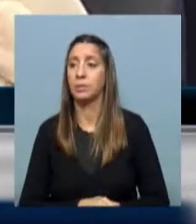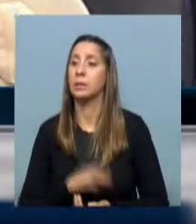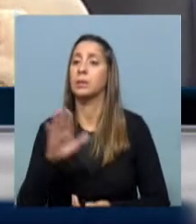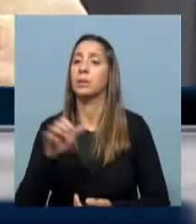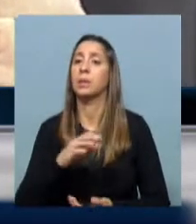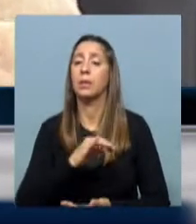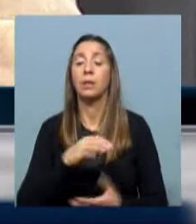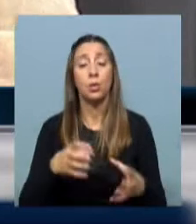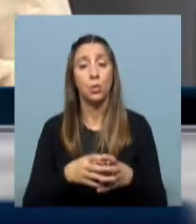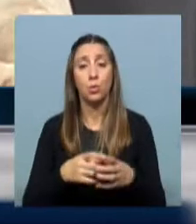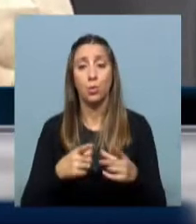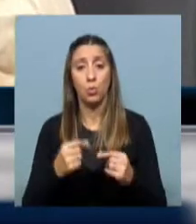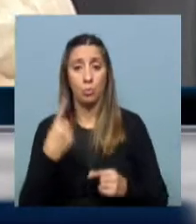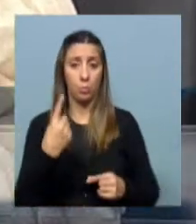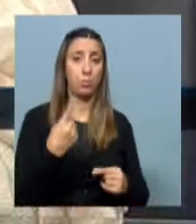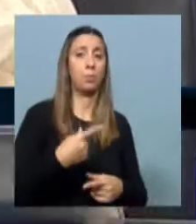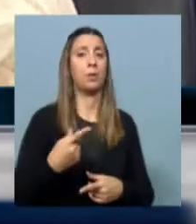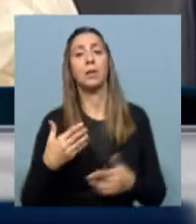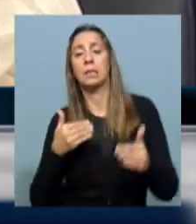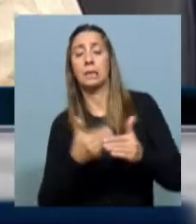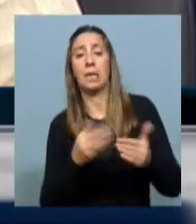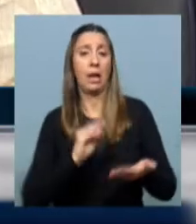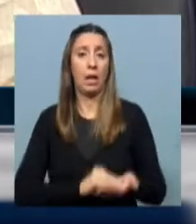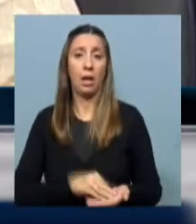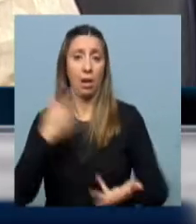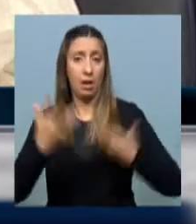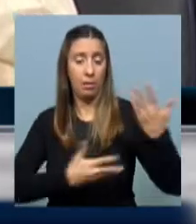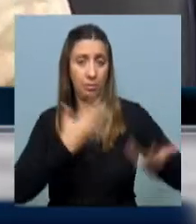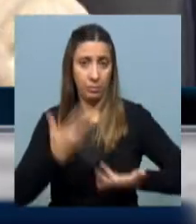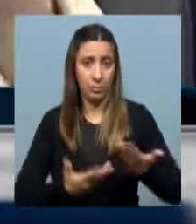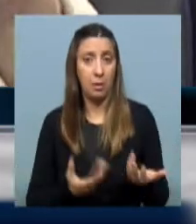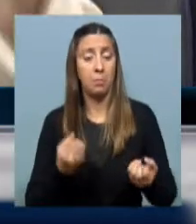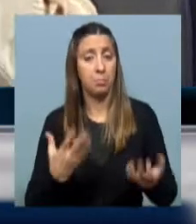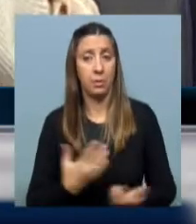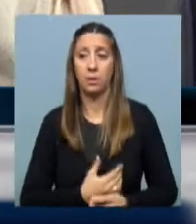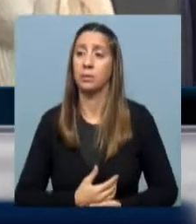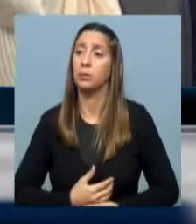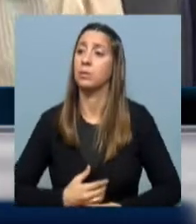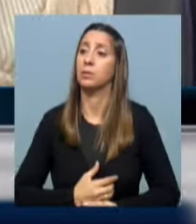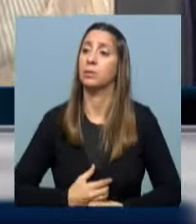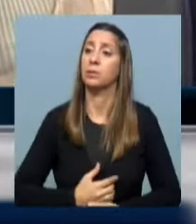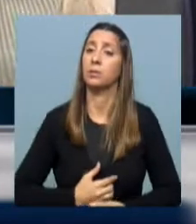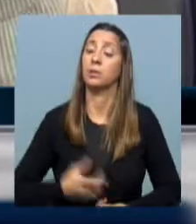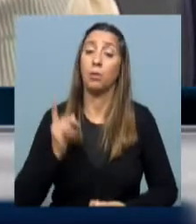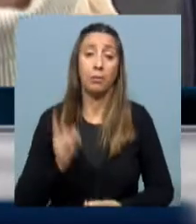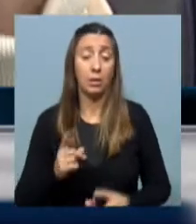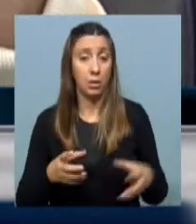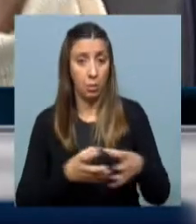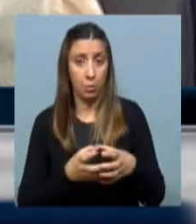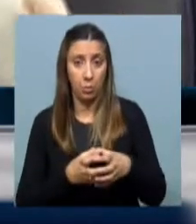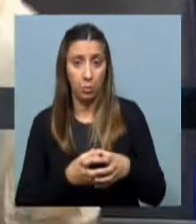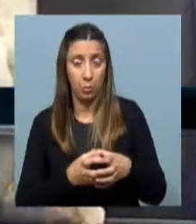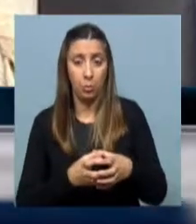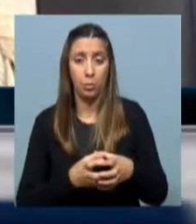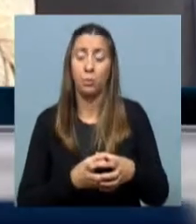la Regional 1, ¿por qué? Por una cuestión de cercanía con el incendio. Y porque decidimos que la Regional 2